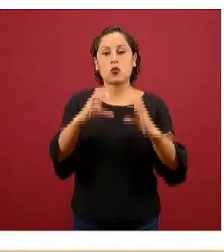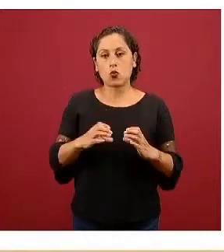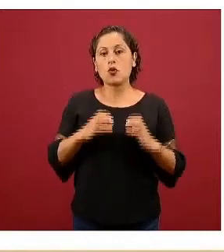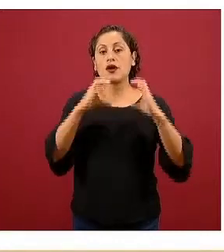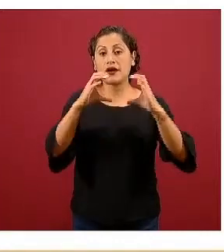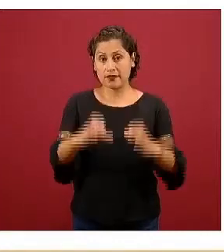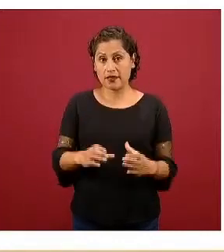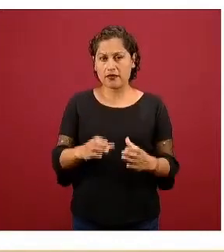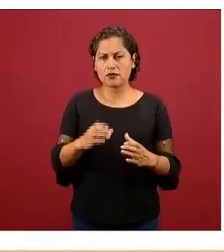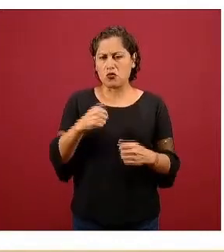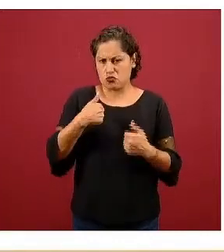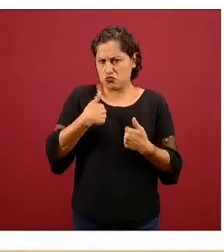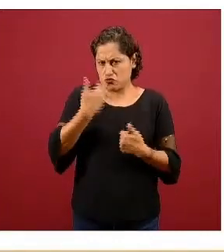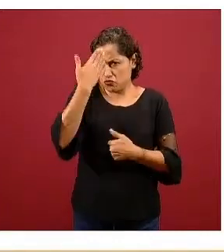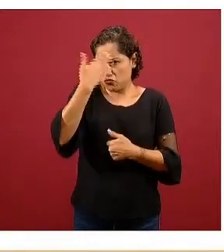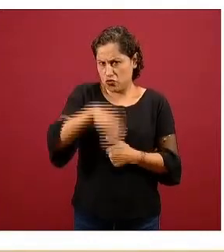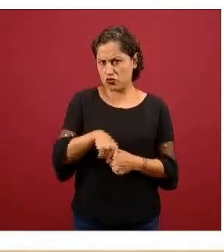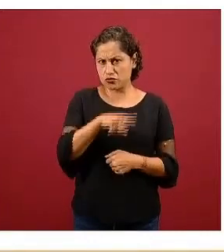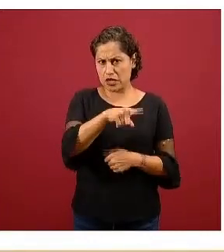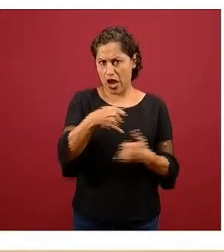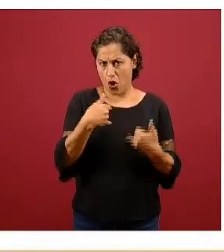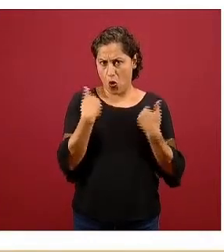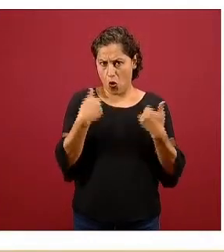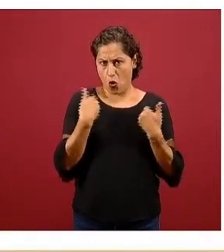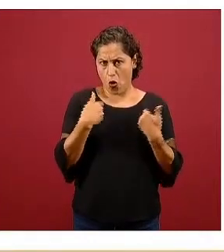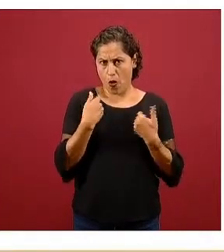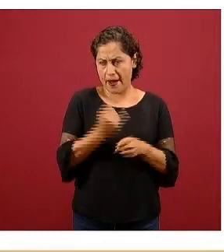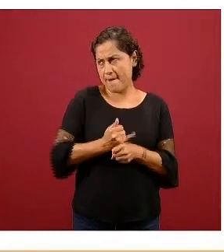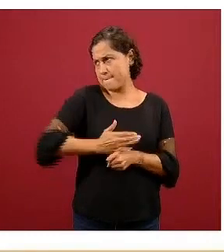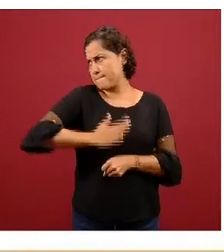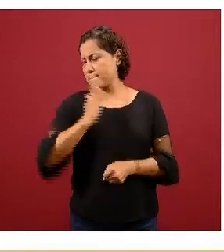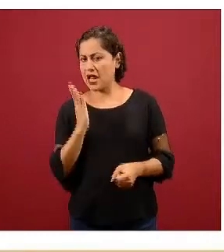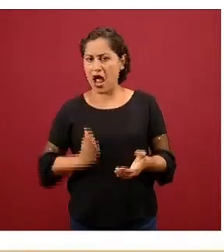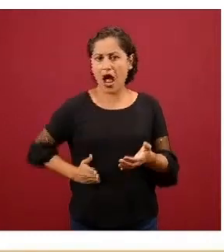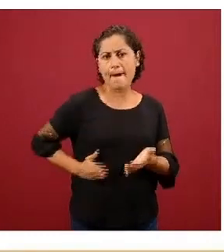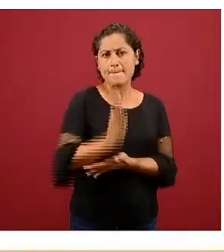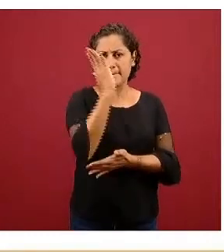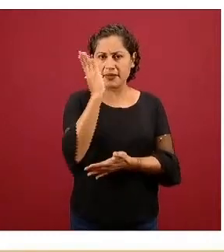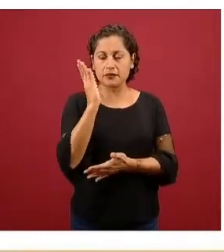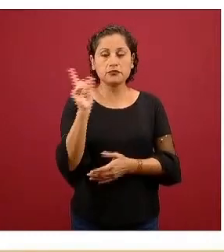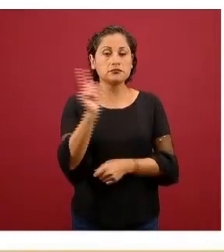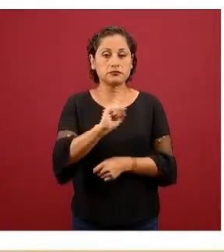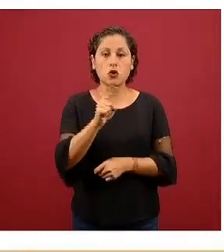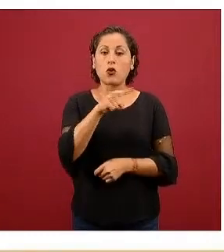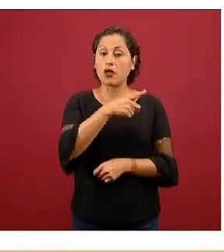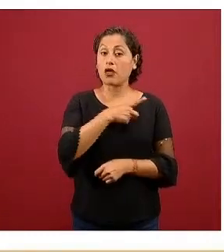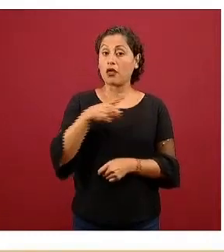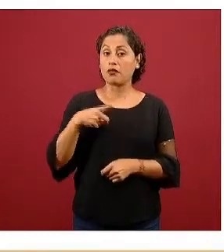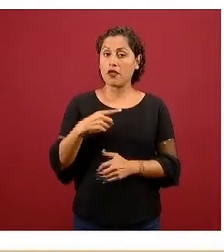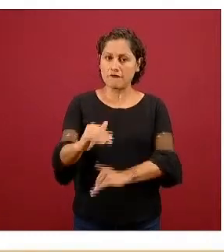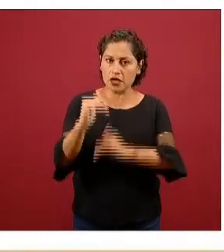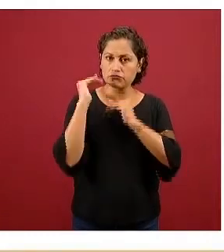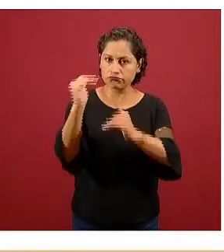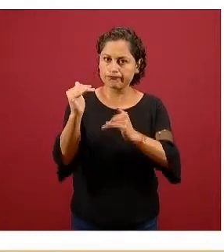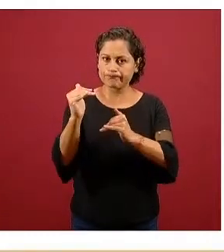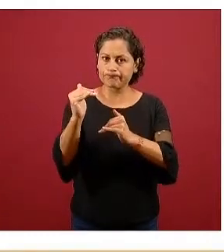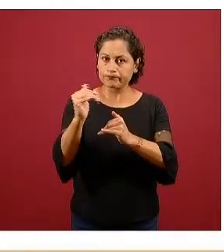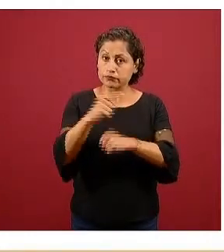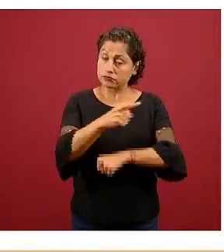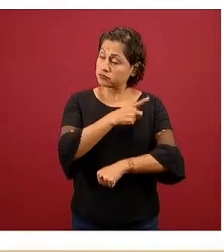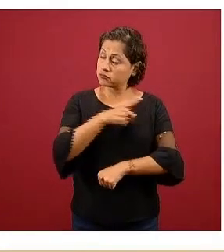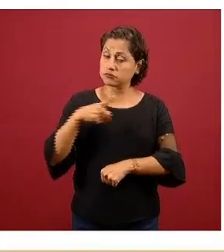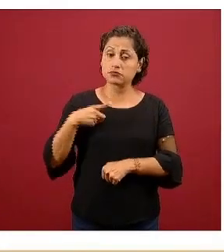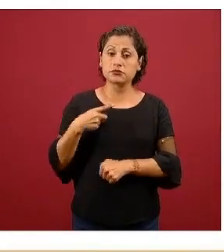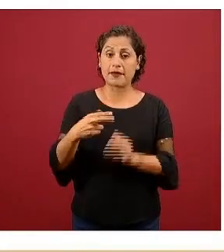que enseñarle al adolescente que en la casa hay límites y siempre hay que advertirle que va a haber consecuencias si él no cumple